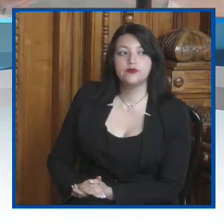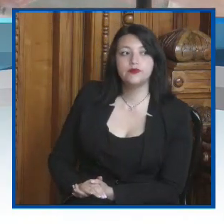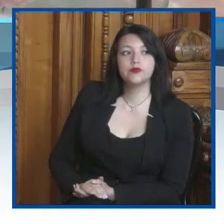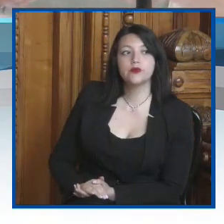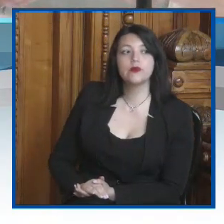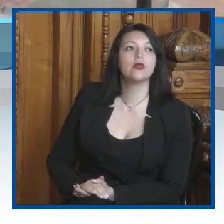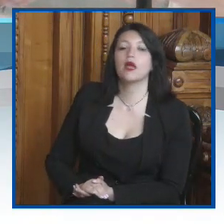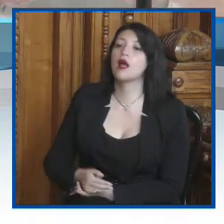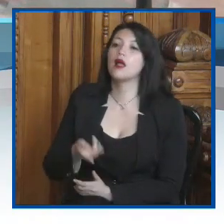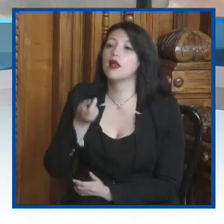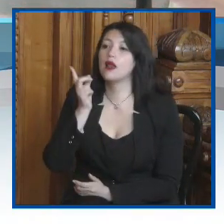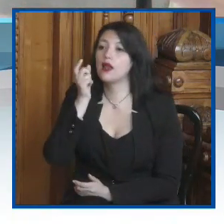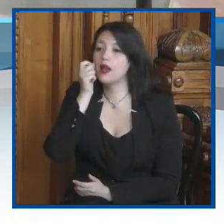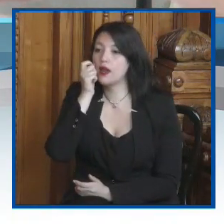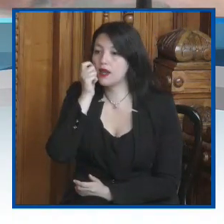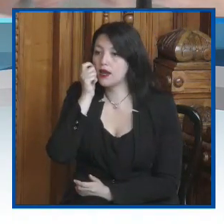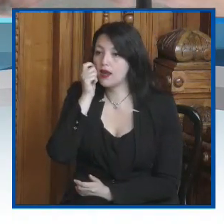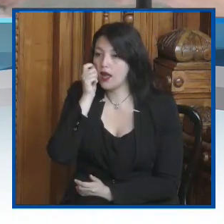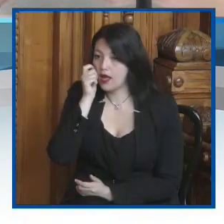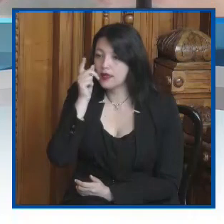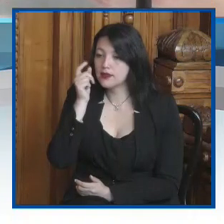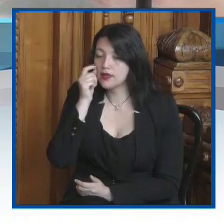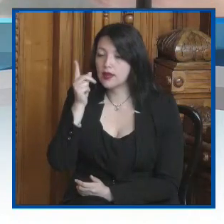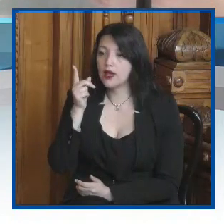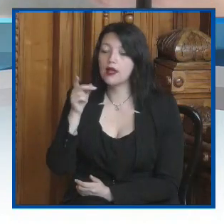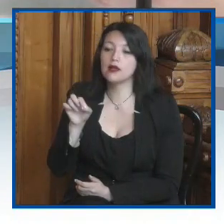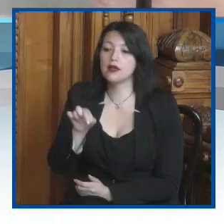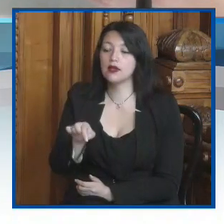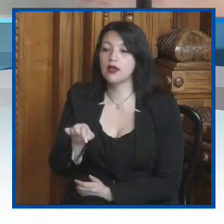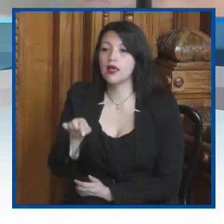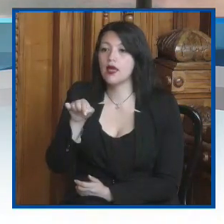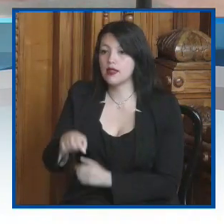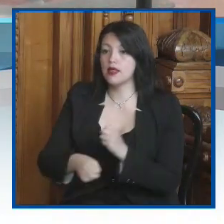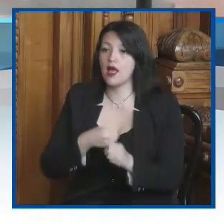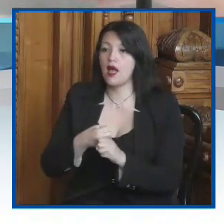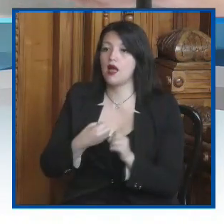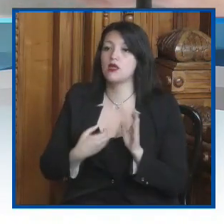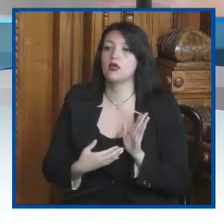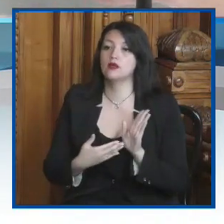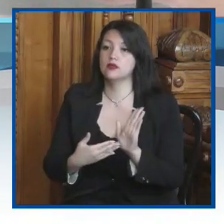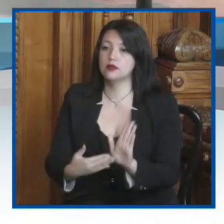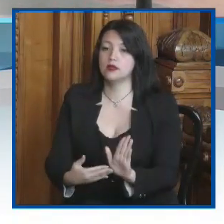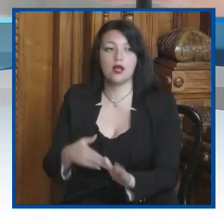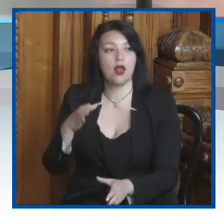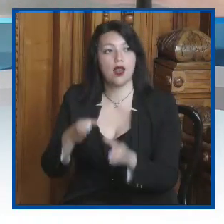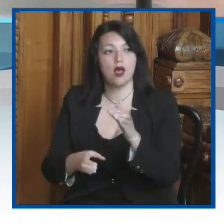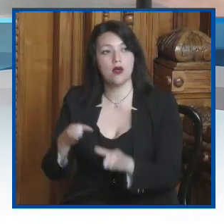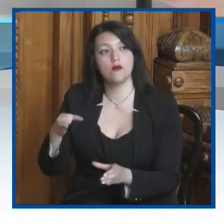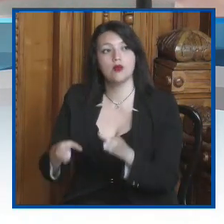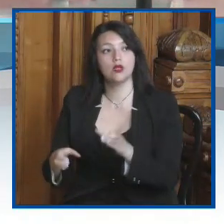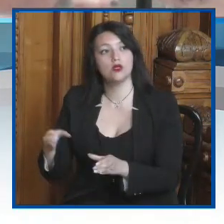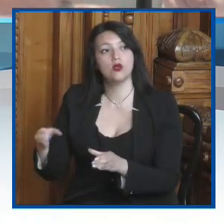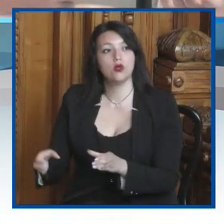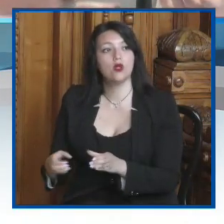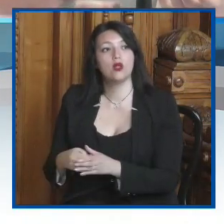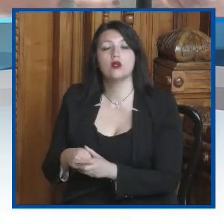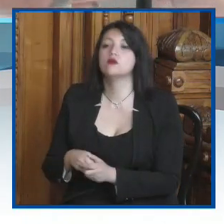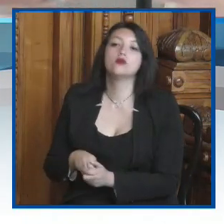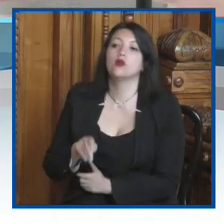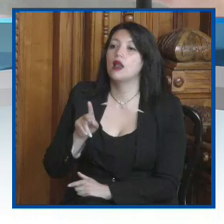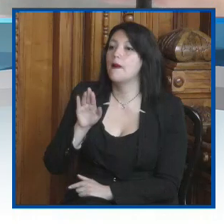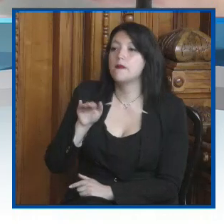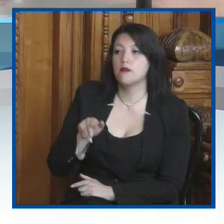Instagram la lanzamos este año porque el público que usa Instagram no es el mismo que usa